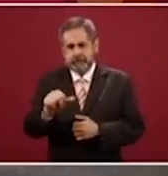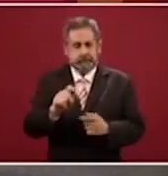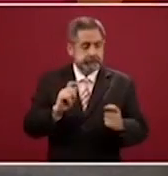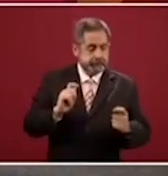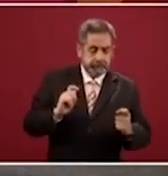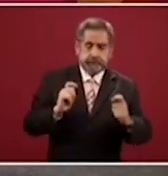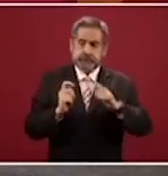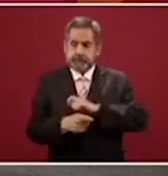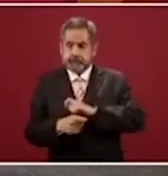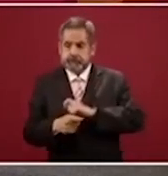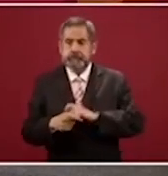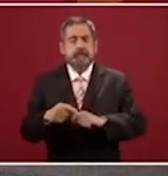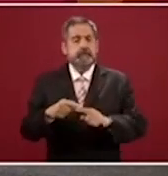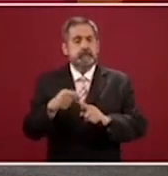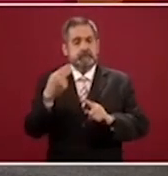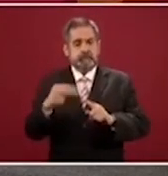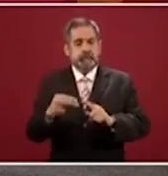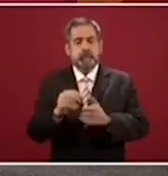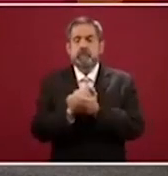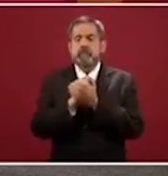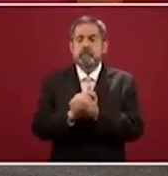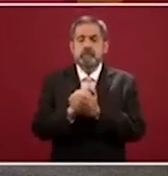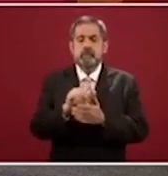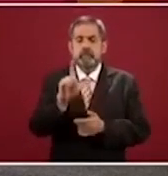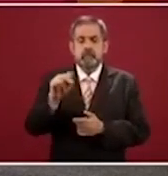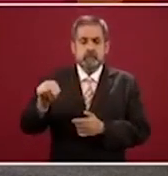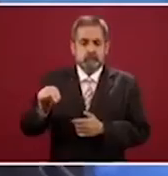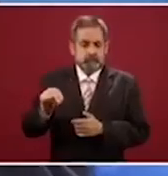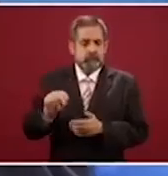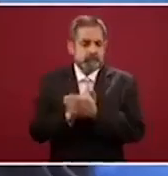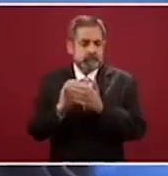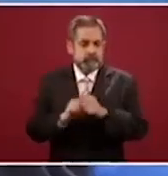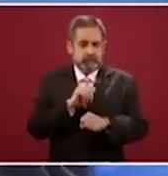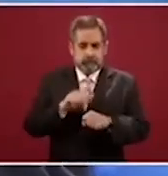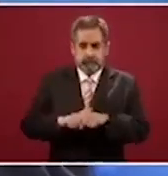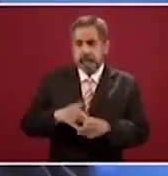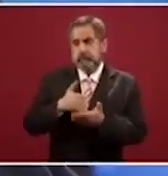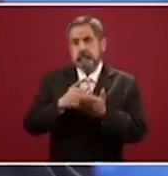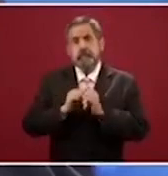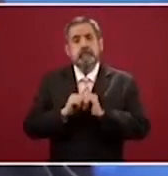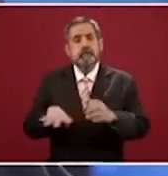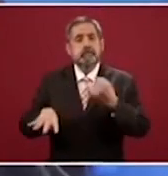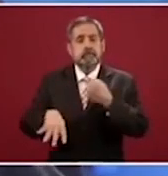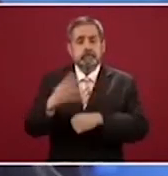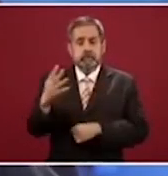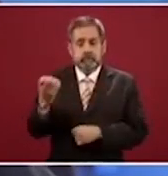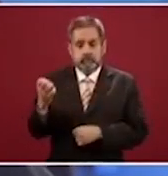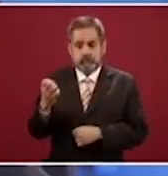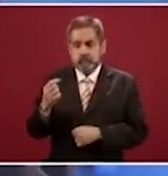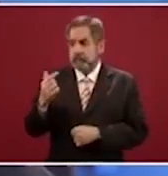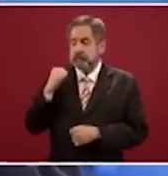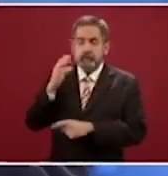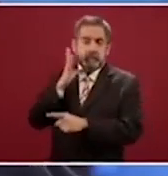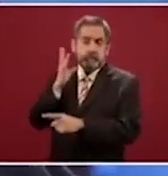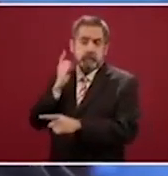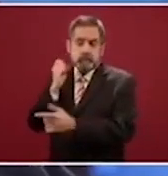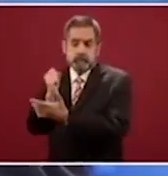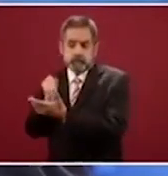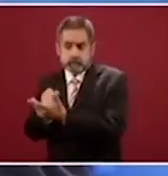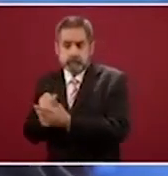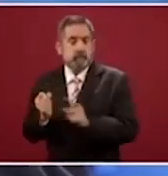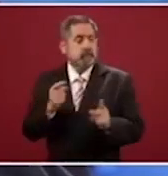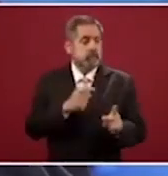y cambió a la Lotería Nacional. Se publicó el 14 de enero, se aprobó en la Cámara de Diputados, en la Cámara